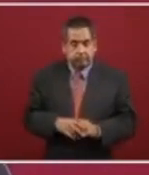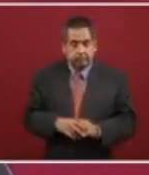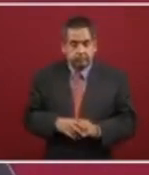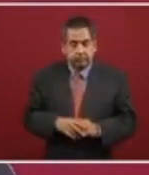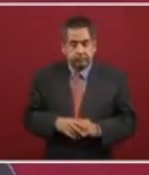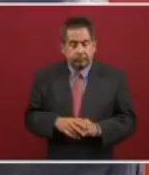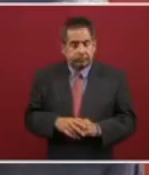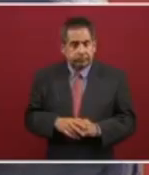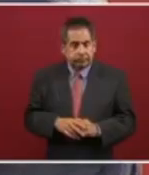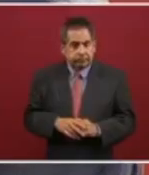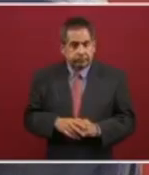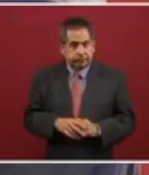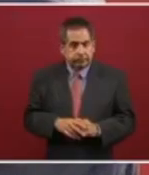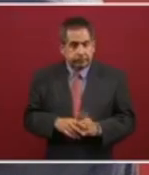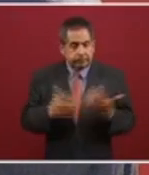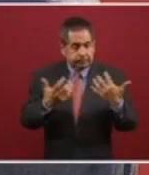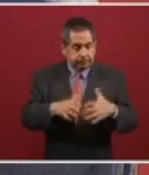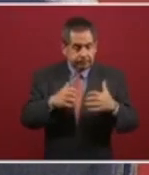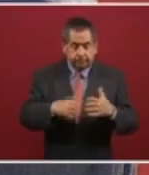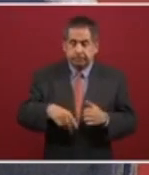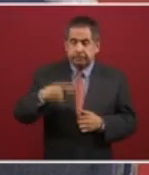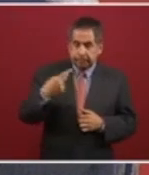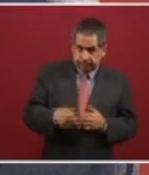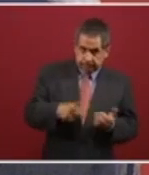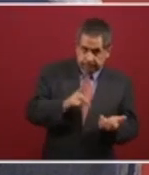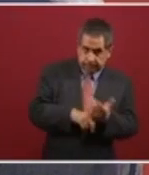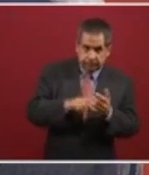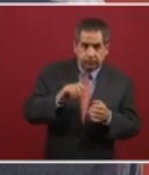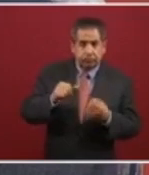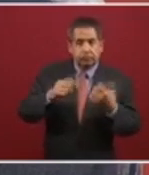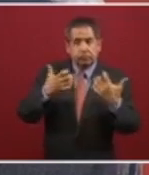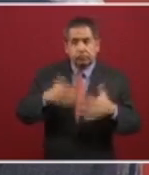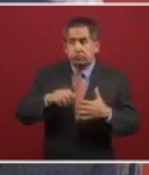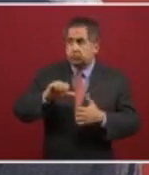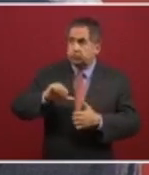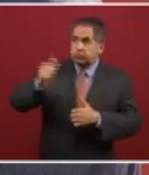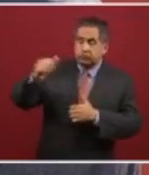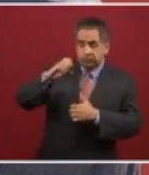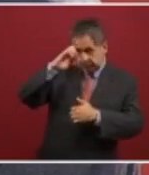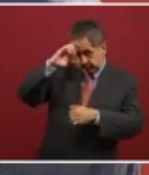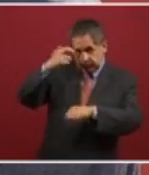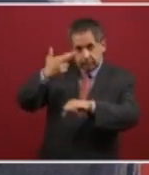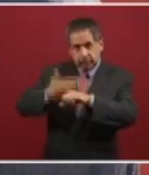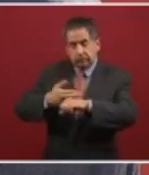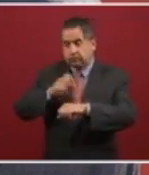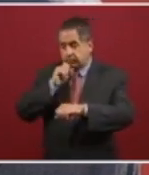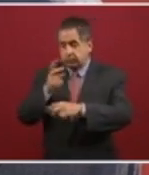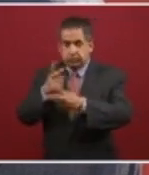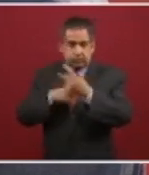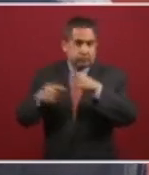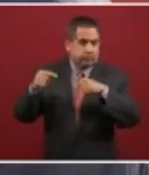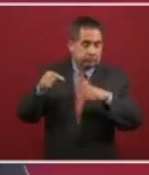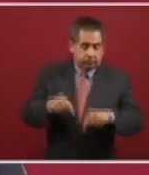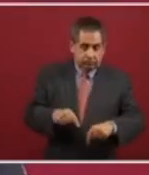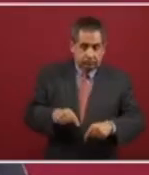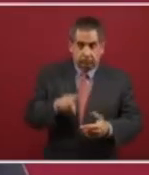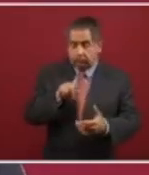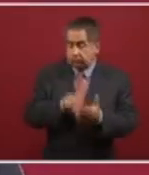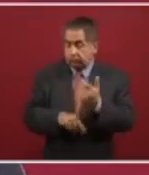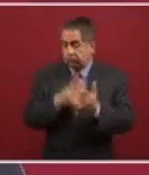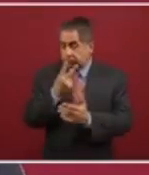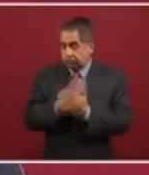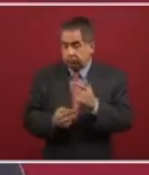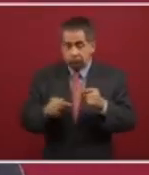las de fuera, las foráneas, las extranjeras y para